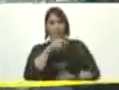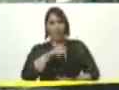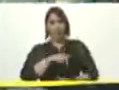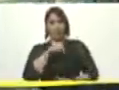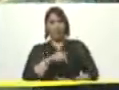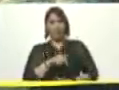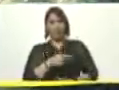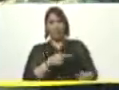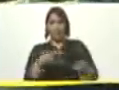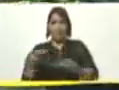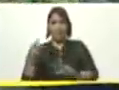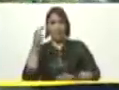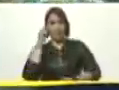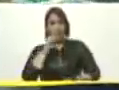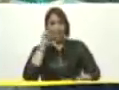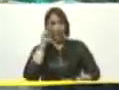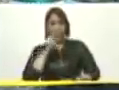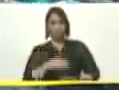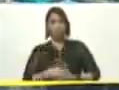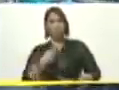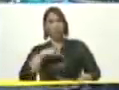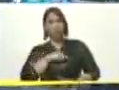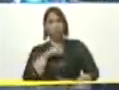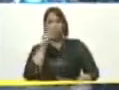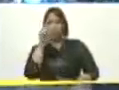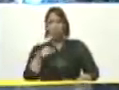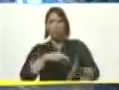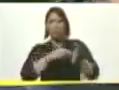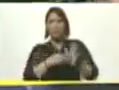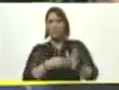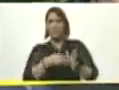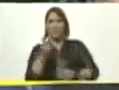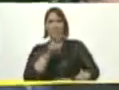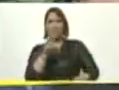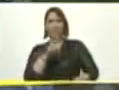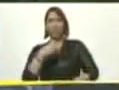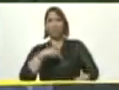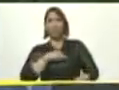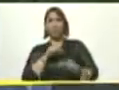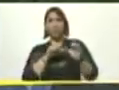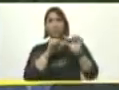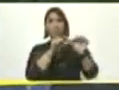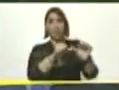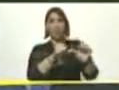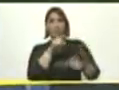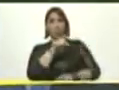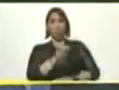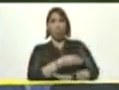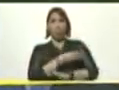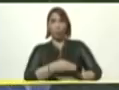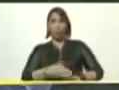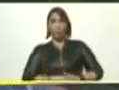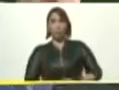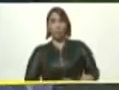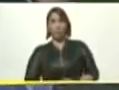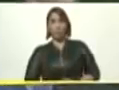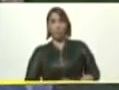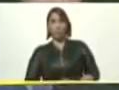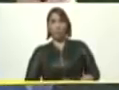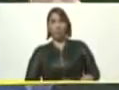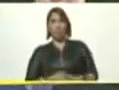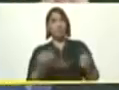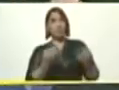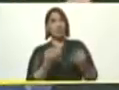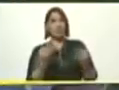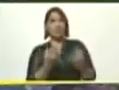de maestro Maelo Maelo para nosotros para los venezolanos que que seguimos tu música seguimos tu carrera siempre